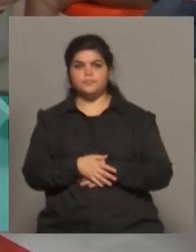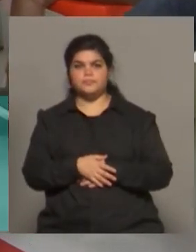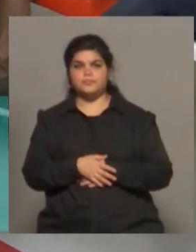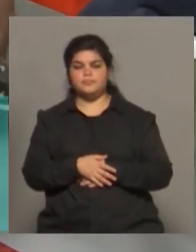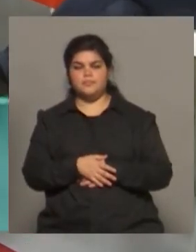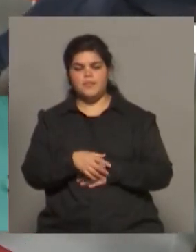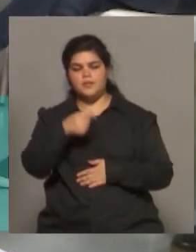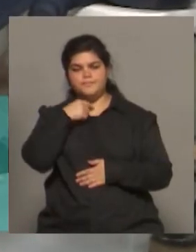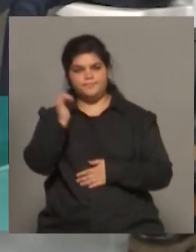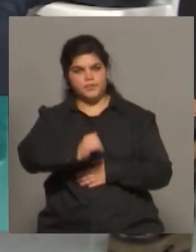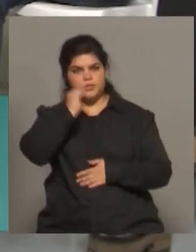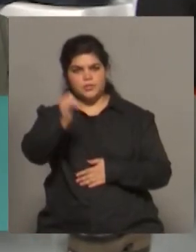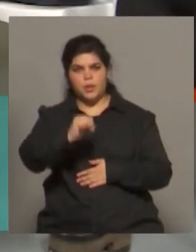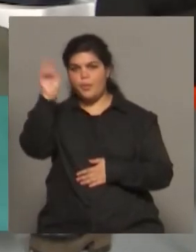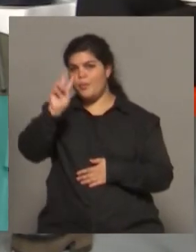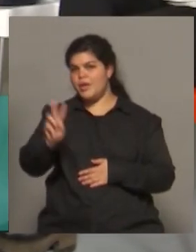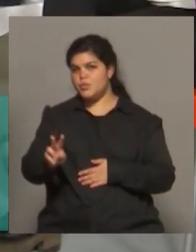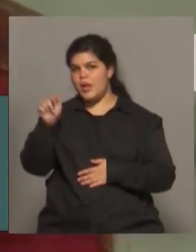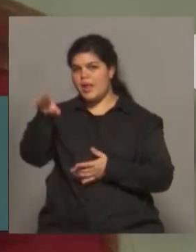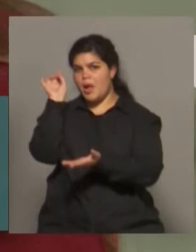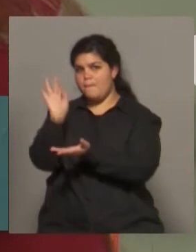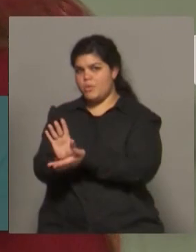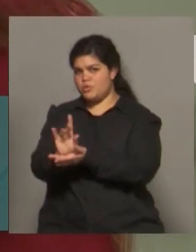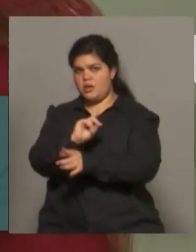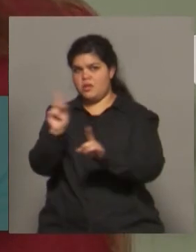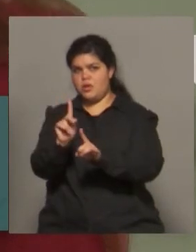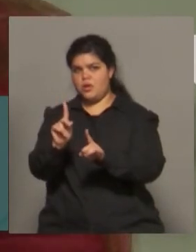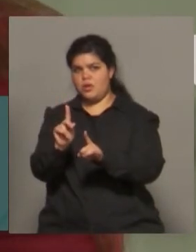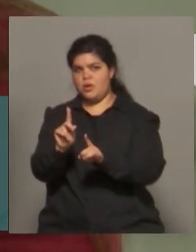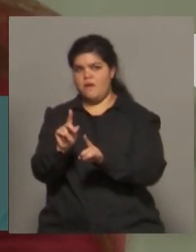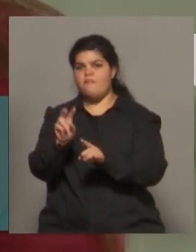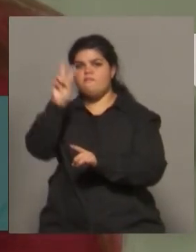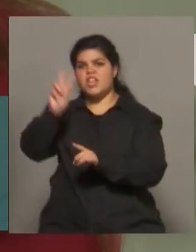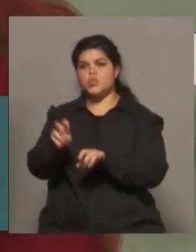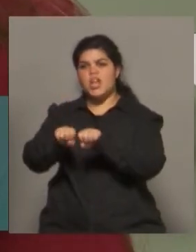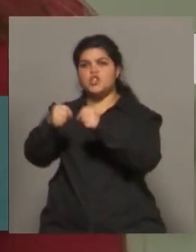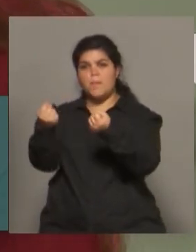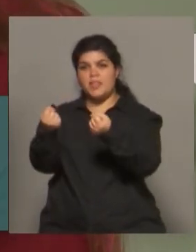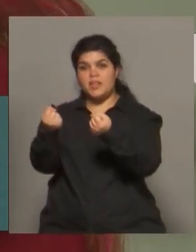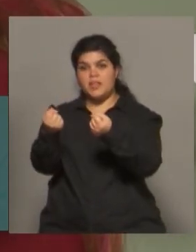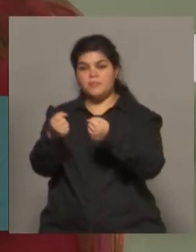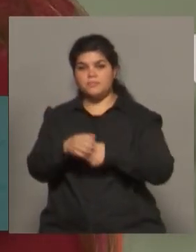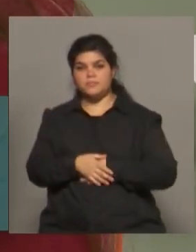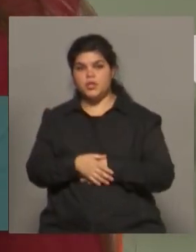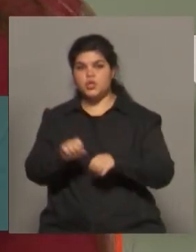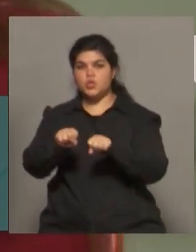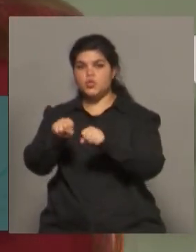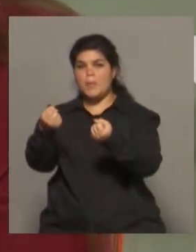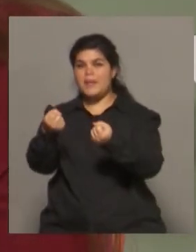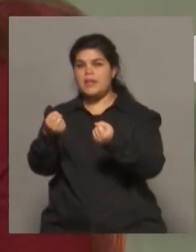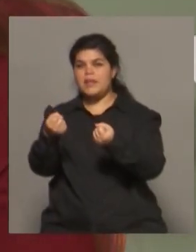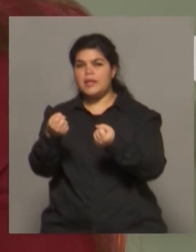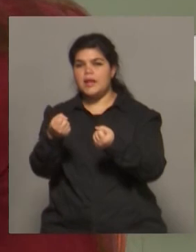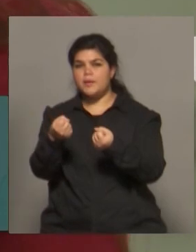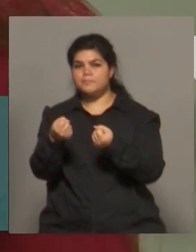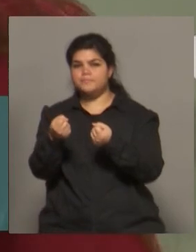que Venezuela no ha sido expulsada, Venezuela ha sido suspendida nada más, pero suspendida no